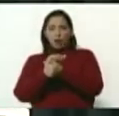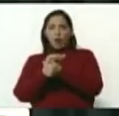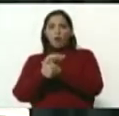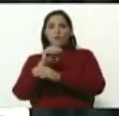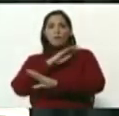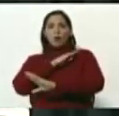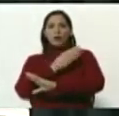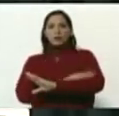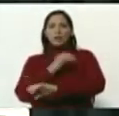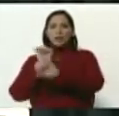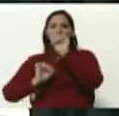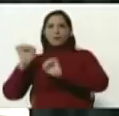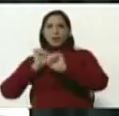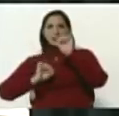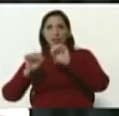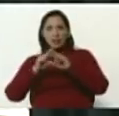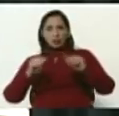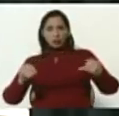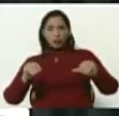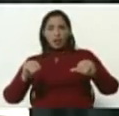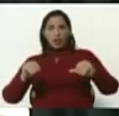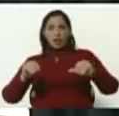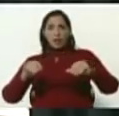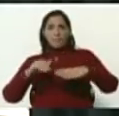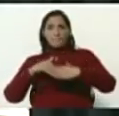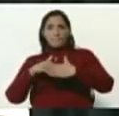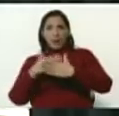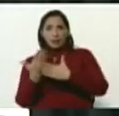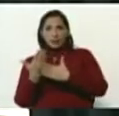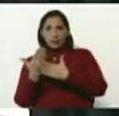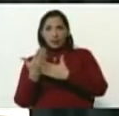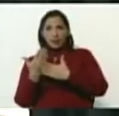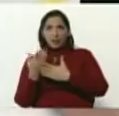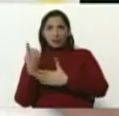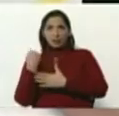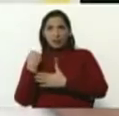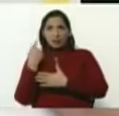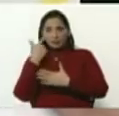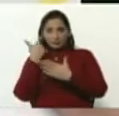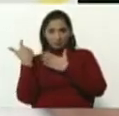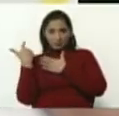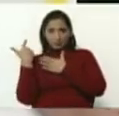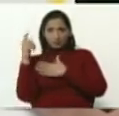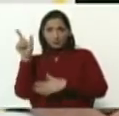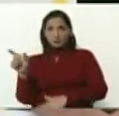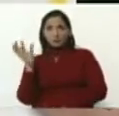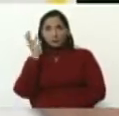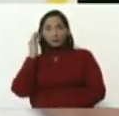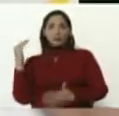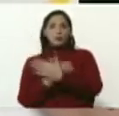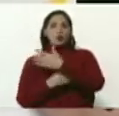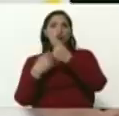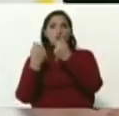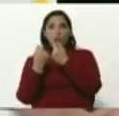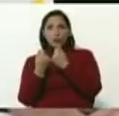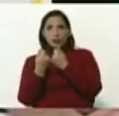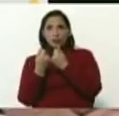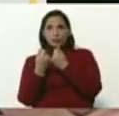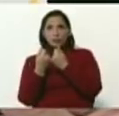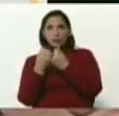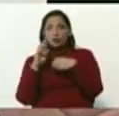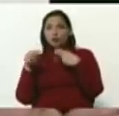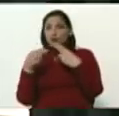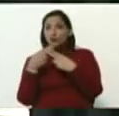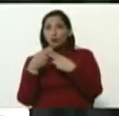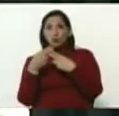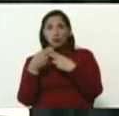ayer. Pero mencionan que Gabriel Llano se tomó la foto, se robó los reales y jamás